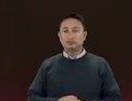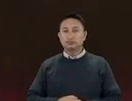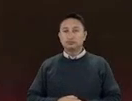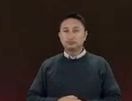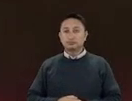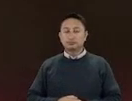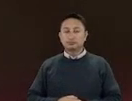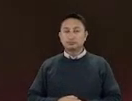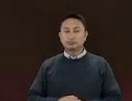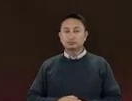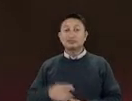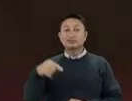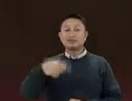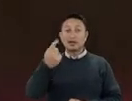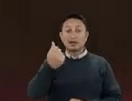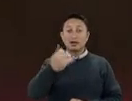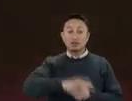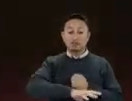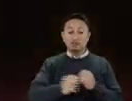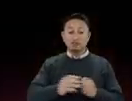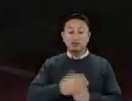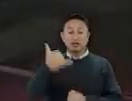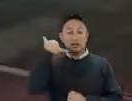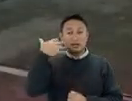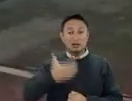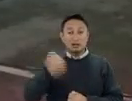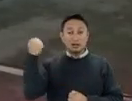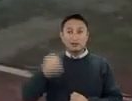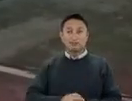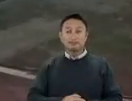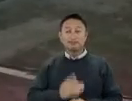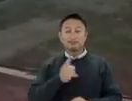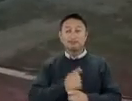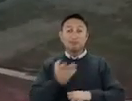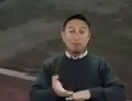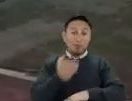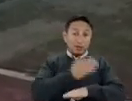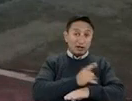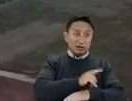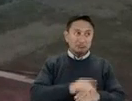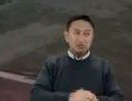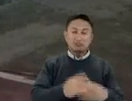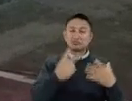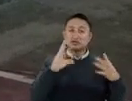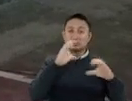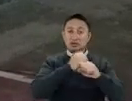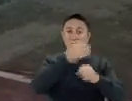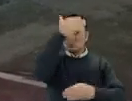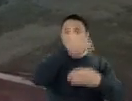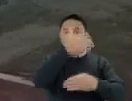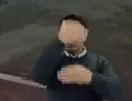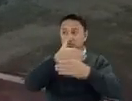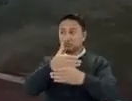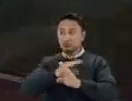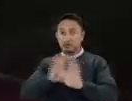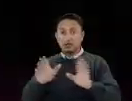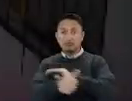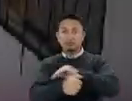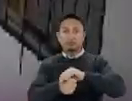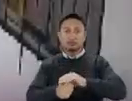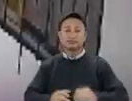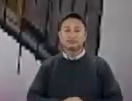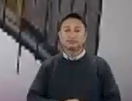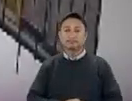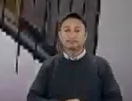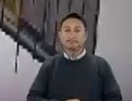va llevando todo el dinero de la caja, los celulares. Por eso cierran más temprano, a las 7 de la noche, y a todos están en sus casas,